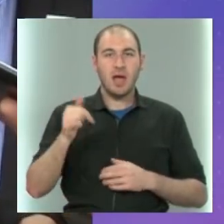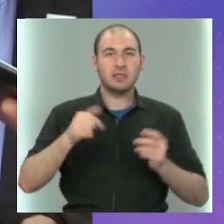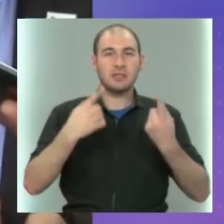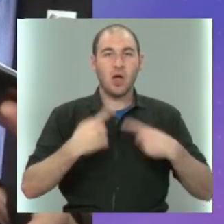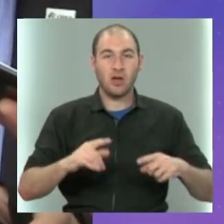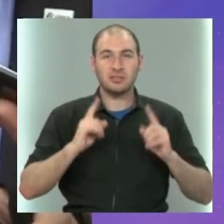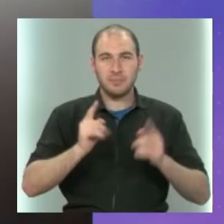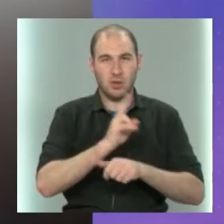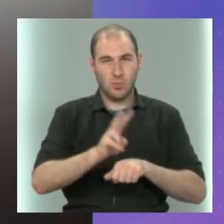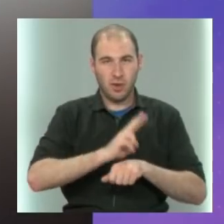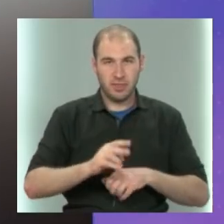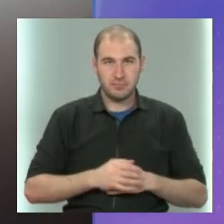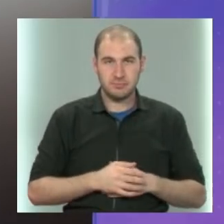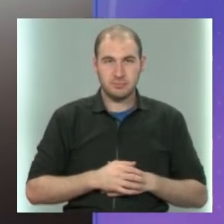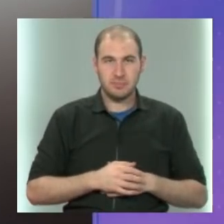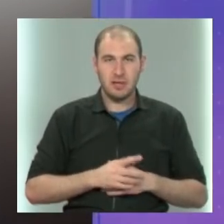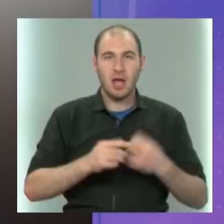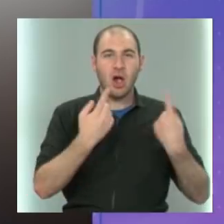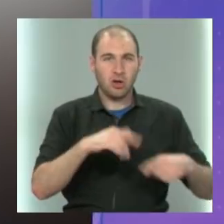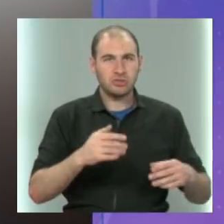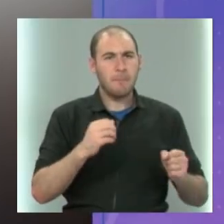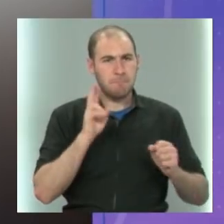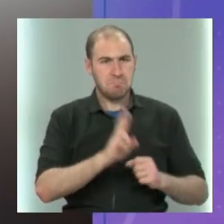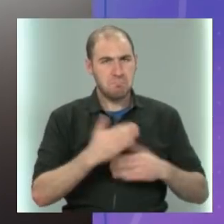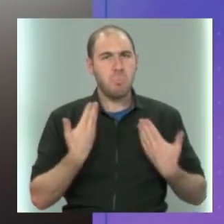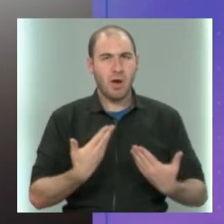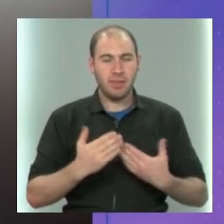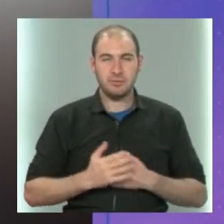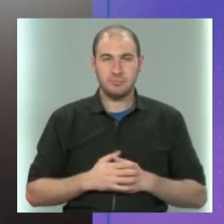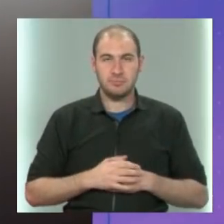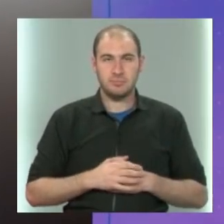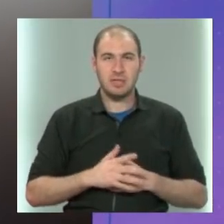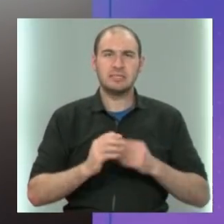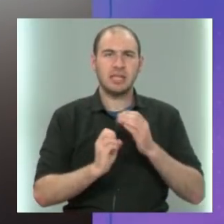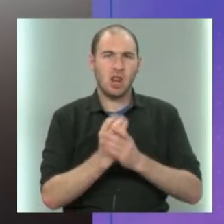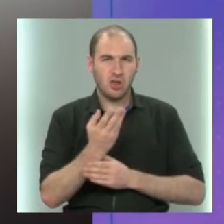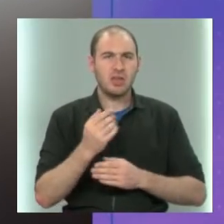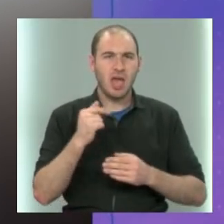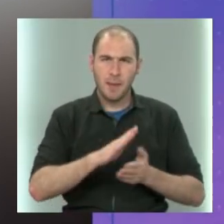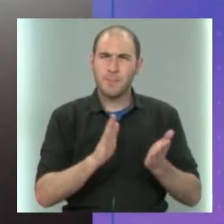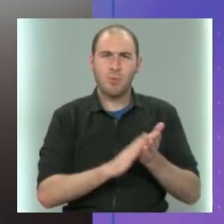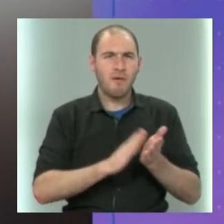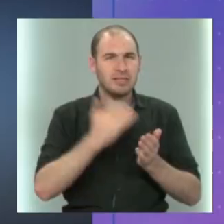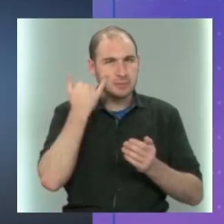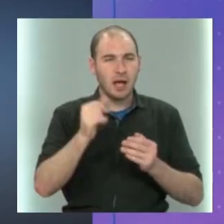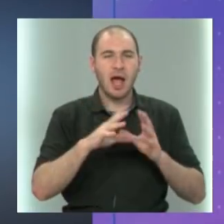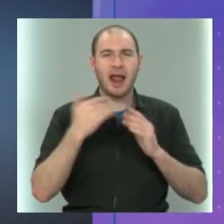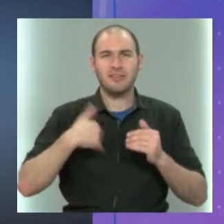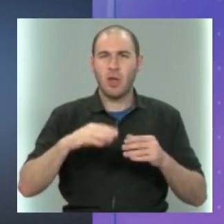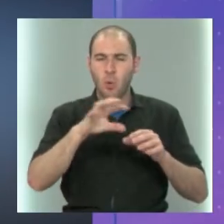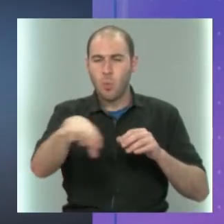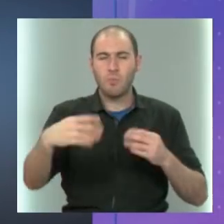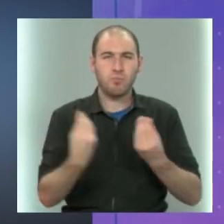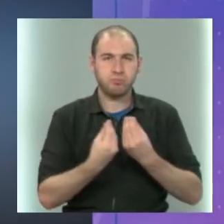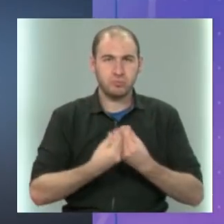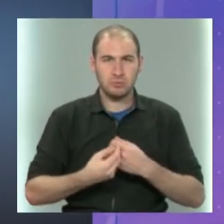recurso también a proteger. Partimos de que es una actividad lícita, una actividad que está tecnológicamente muy probada en muchos lugares de la Argentina y en muchos lugares